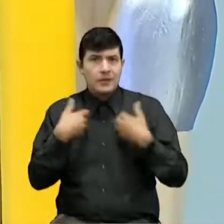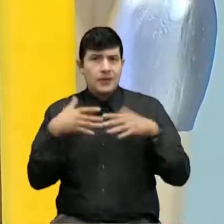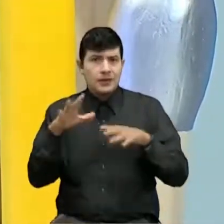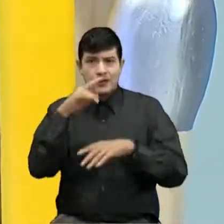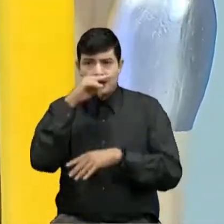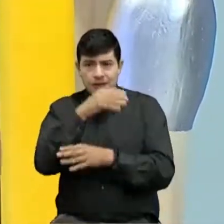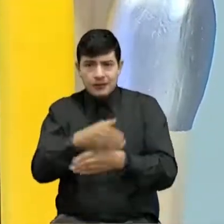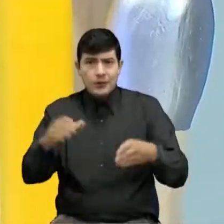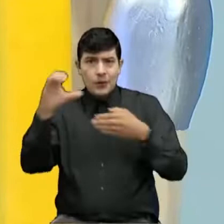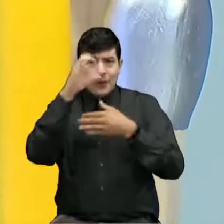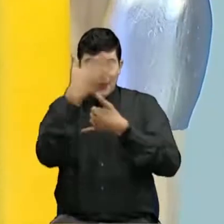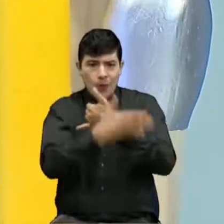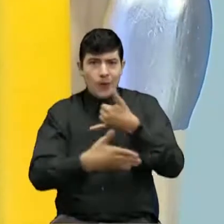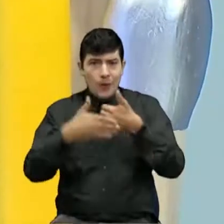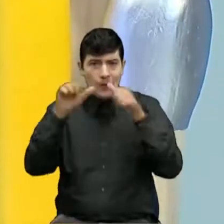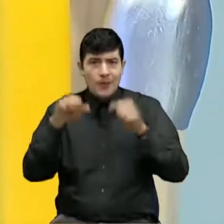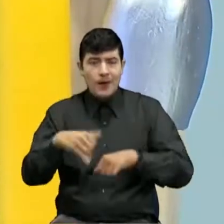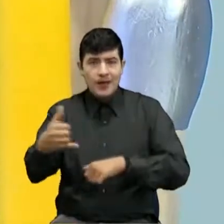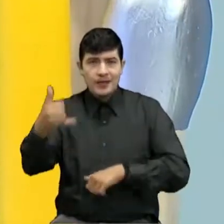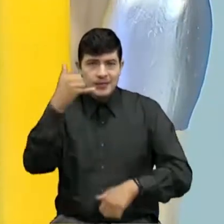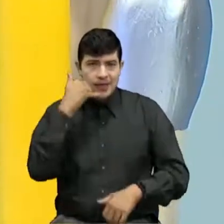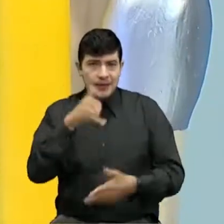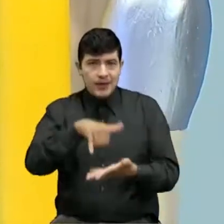Colombia nos puede llamar a través del